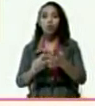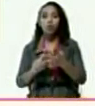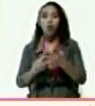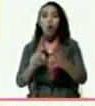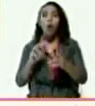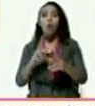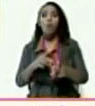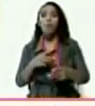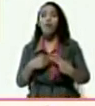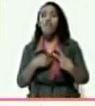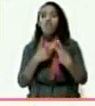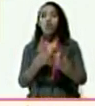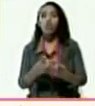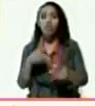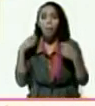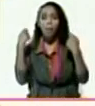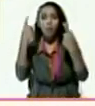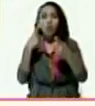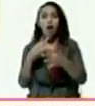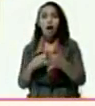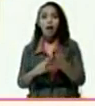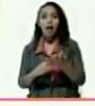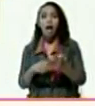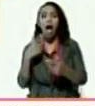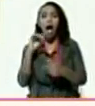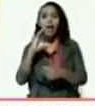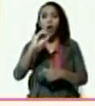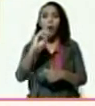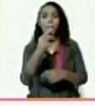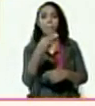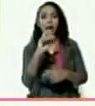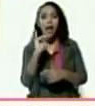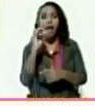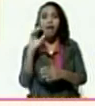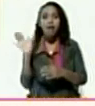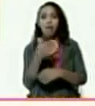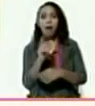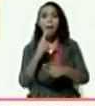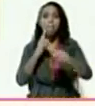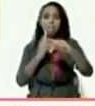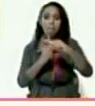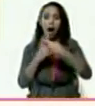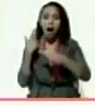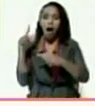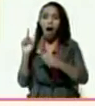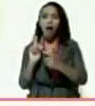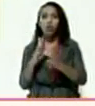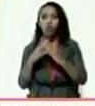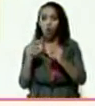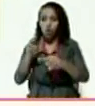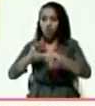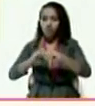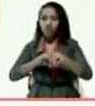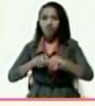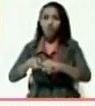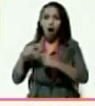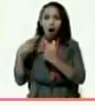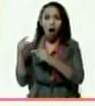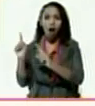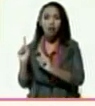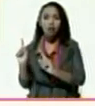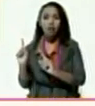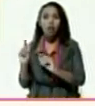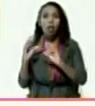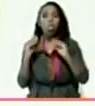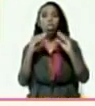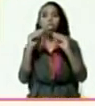Voluntad Popular, pero además están COPEI, están el MAS, sí, todos están sentados. Hablando